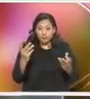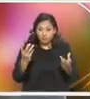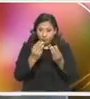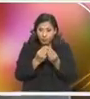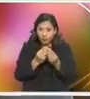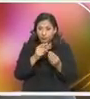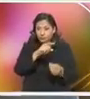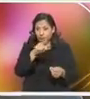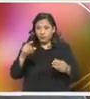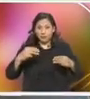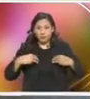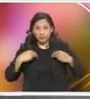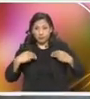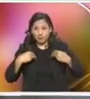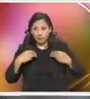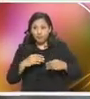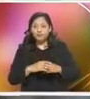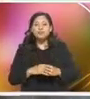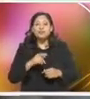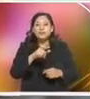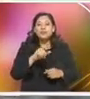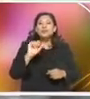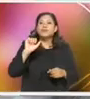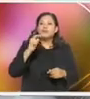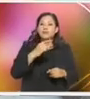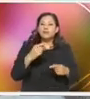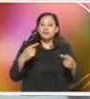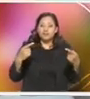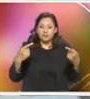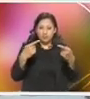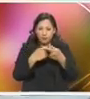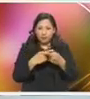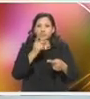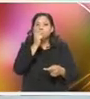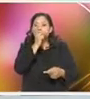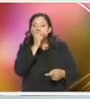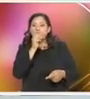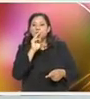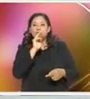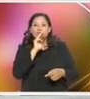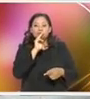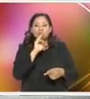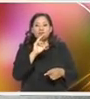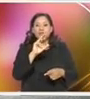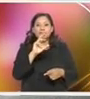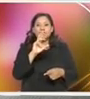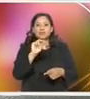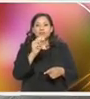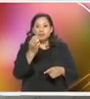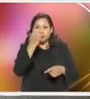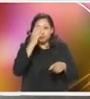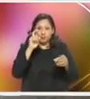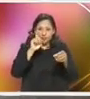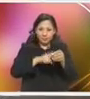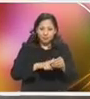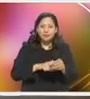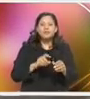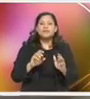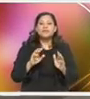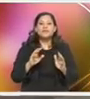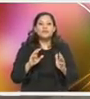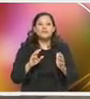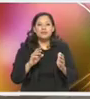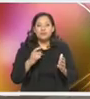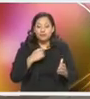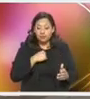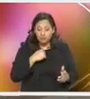los chavos y tengan algunas diferencias, los papás no nos enganchemos, ¿no?